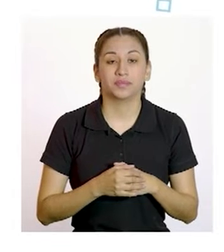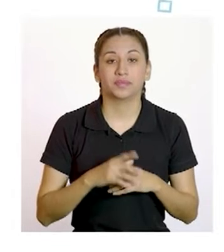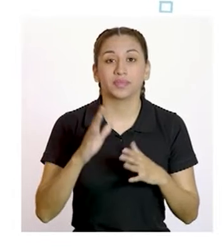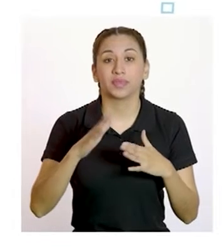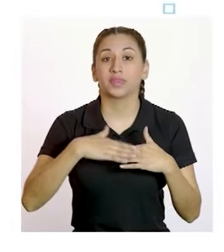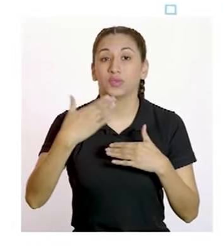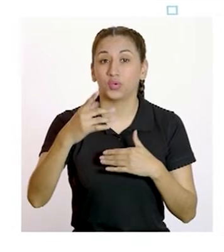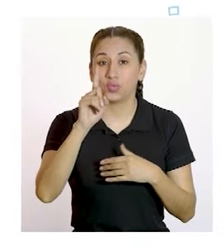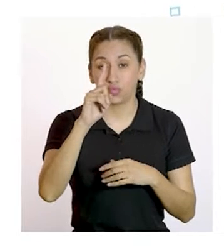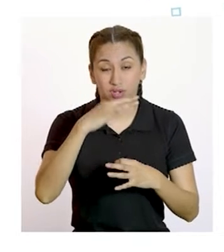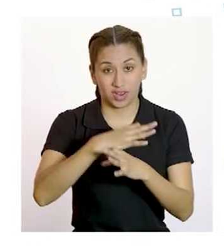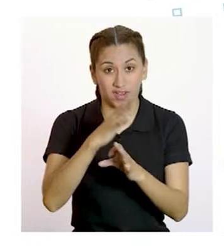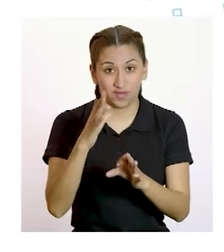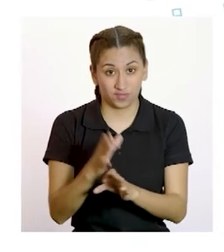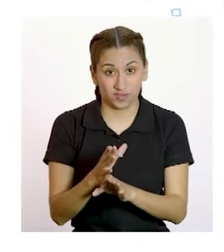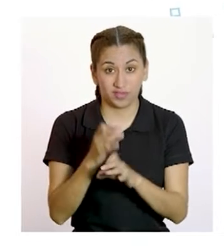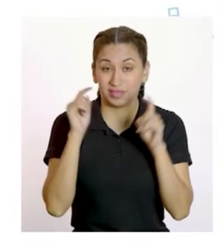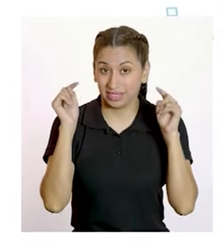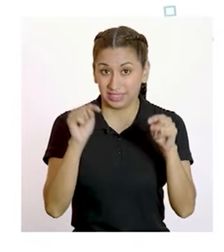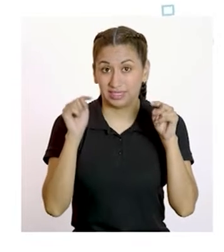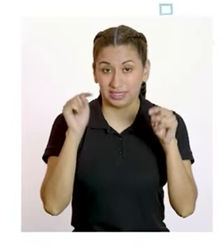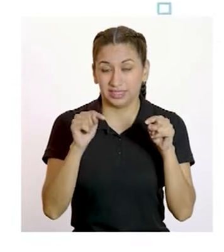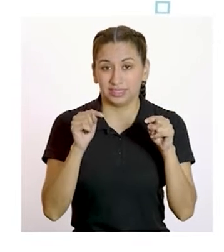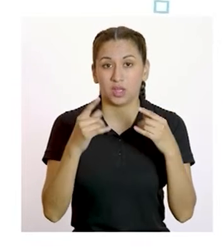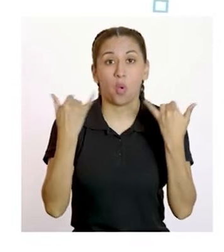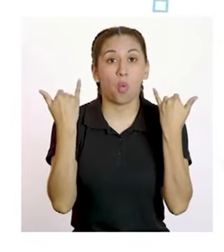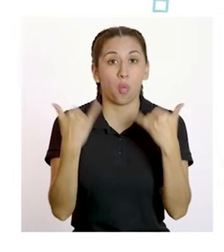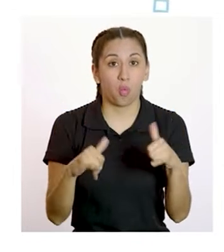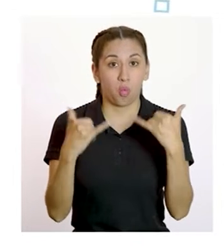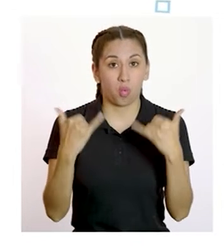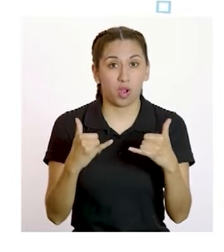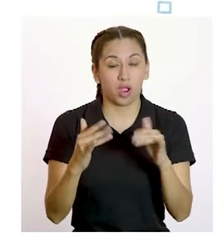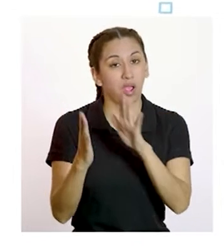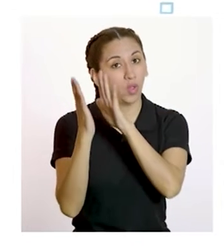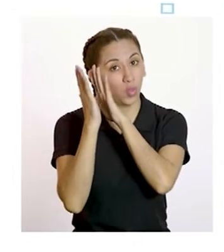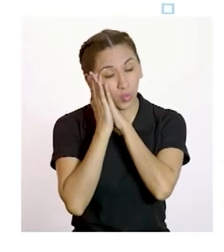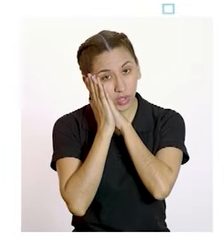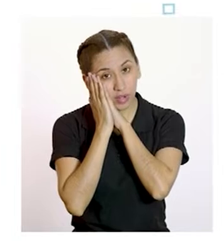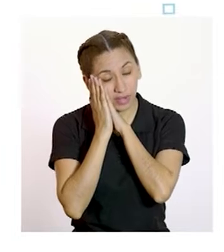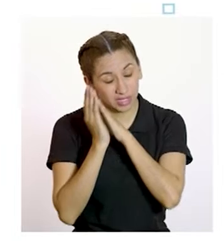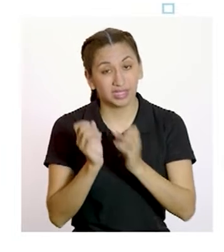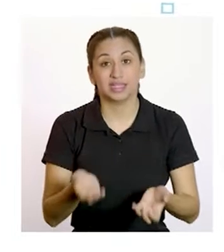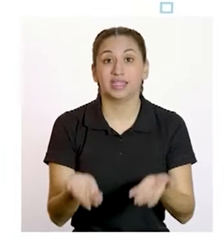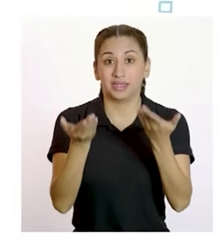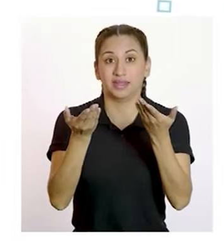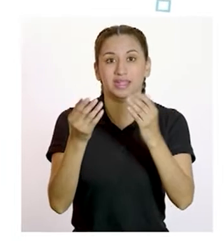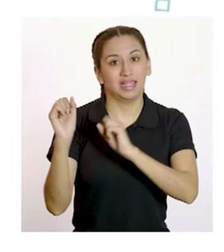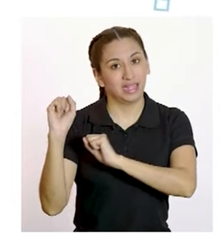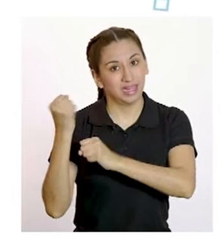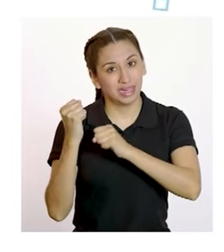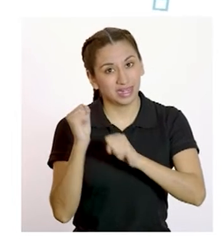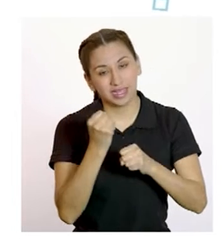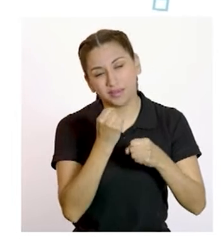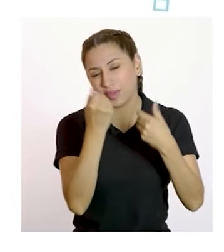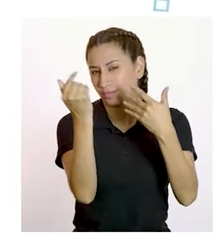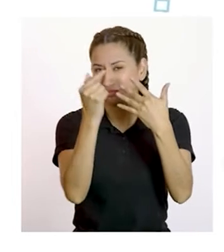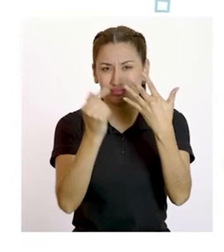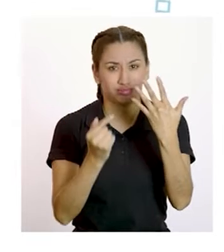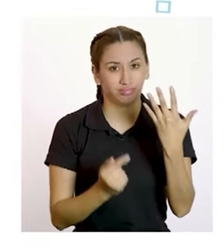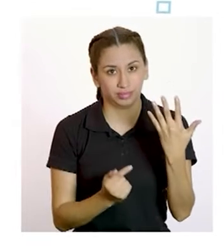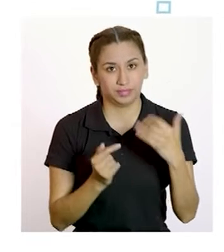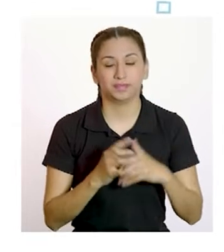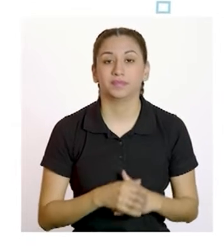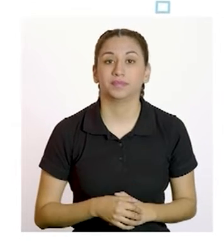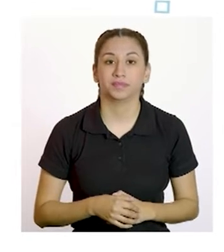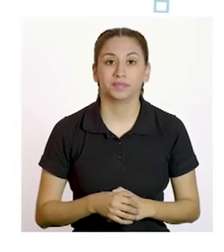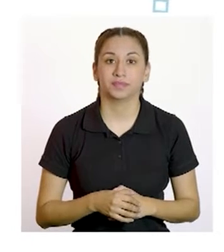exhortación. Algunas formas imperativas son estas: juega, duerme, levanta, limpia,